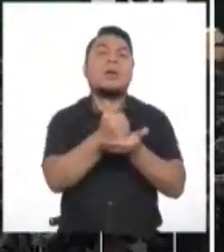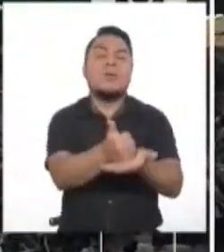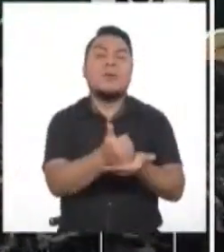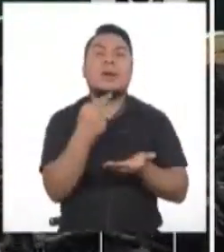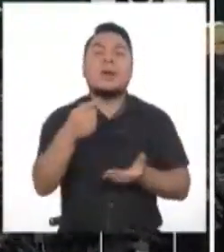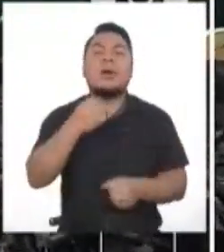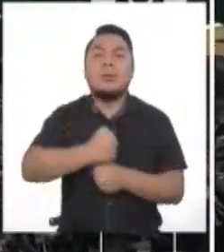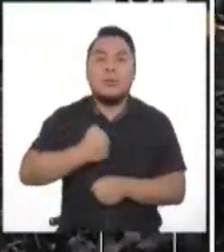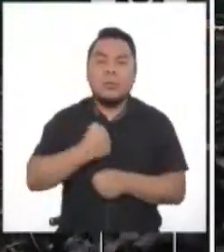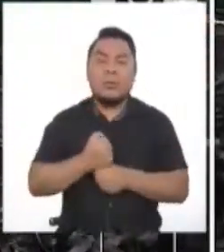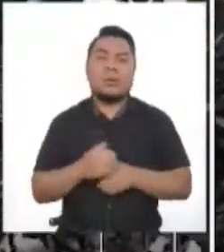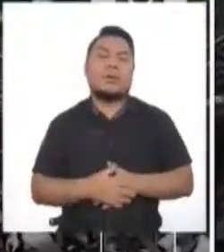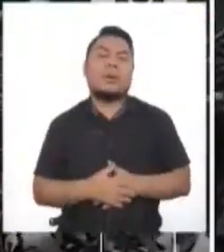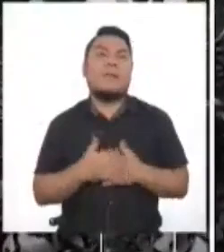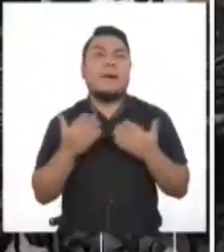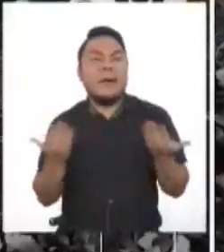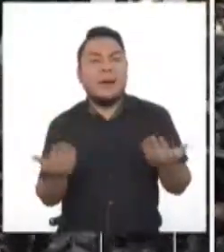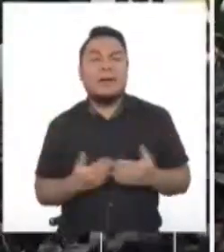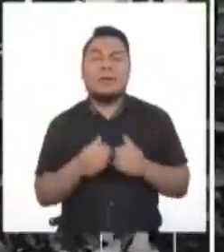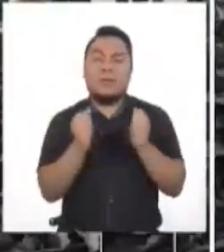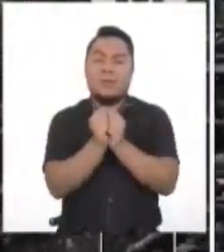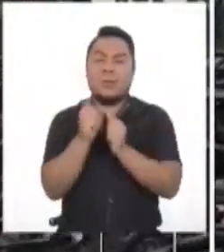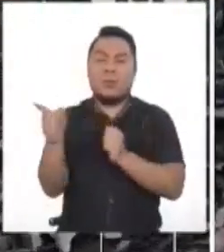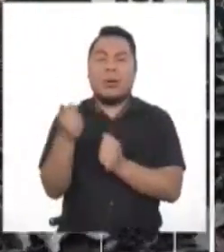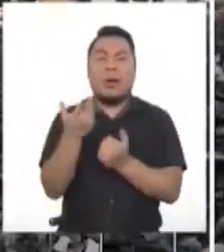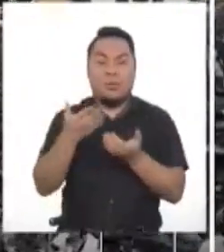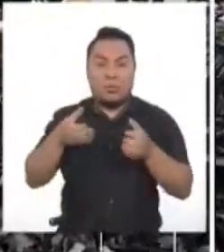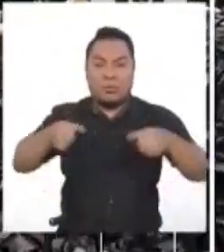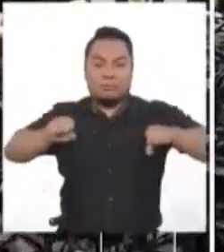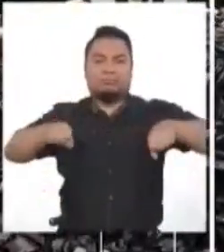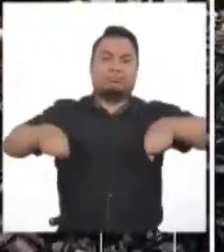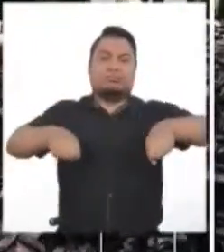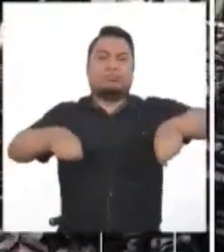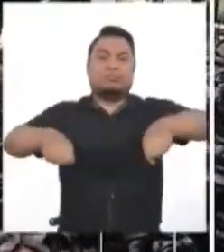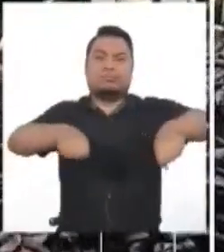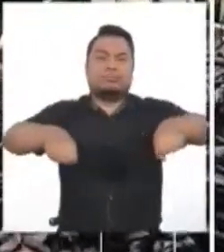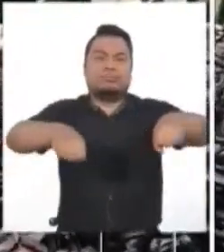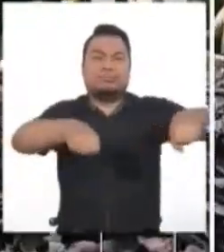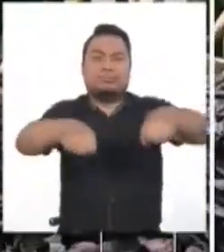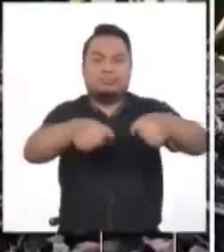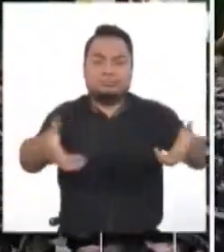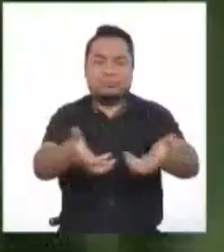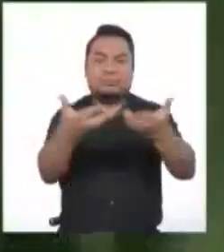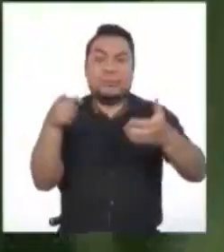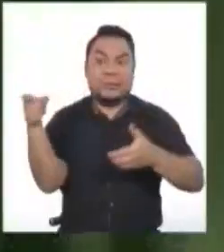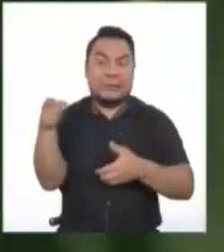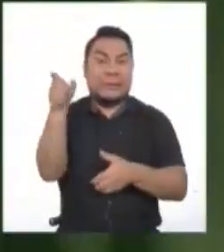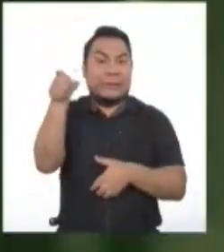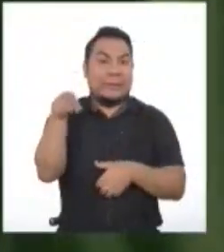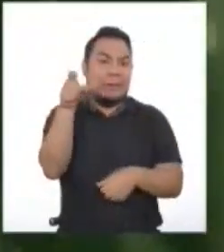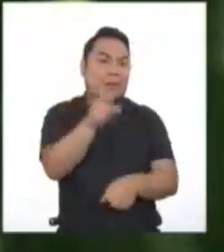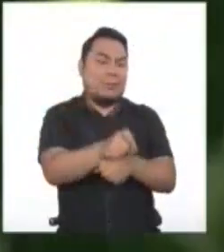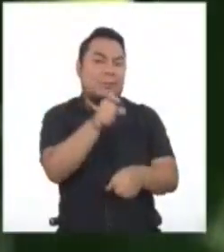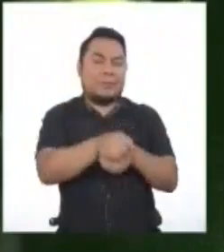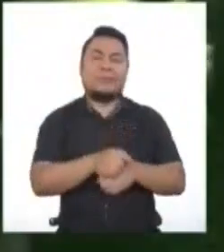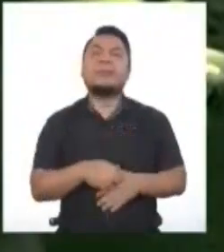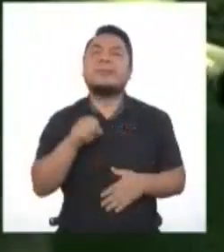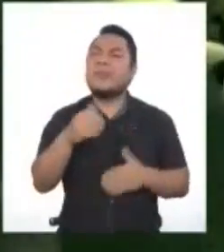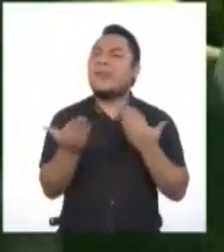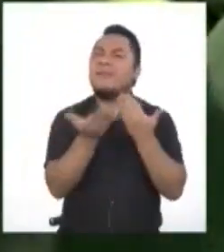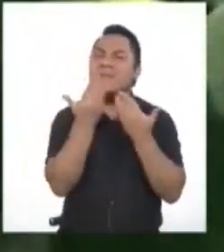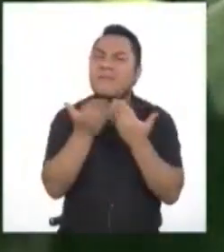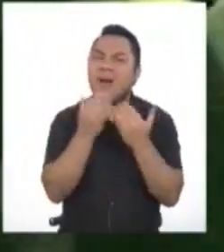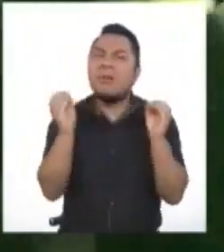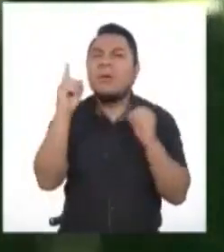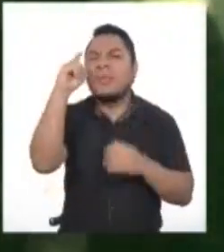el trabajo, con las máquinas, capacitándolos. ¿Es fácil o